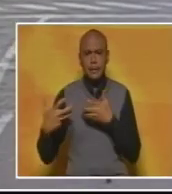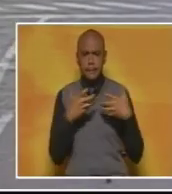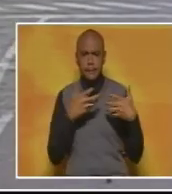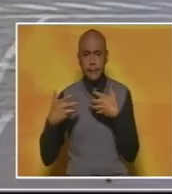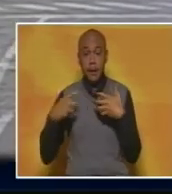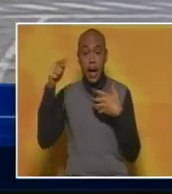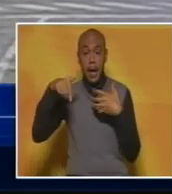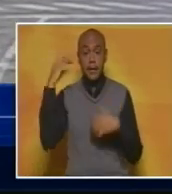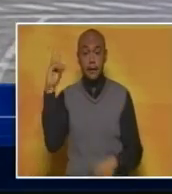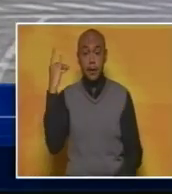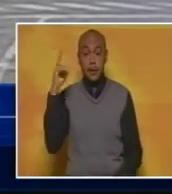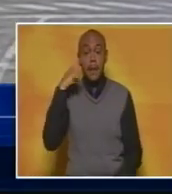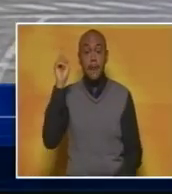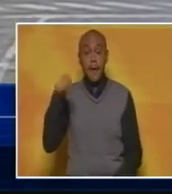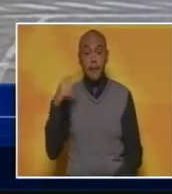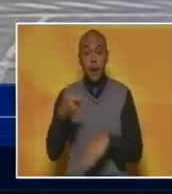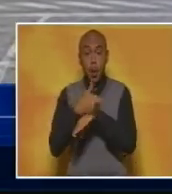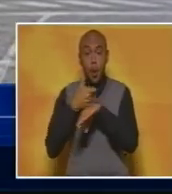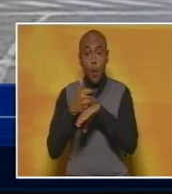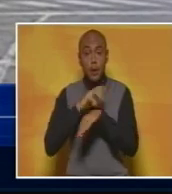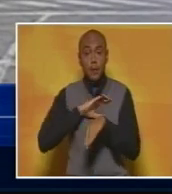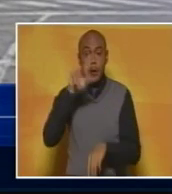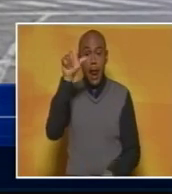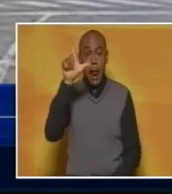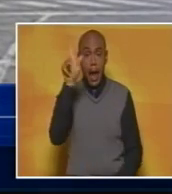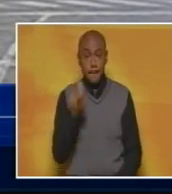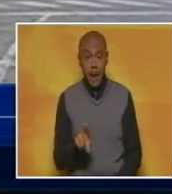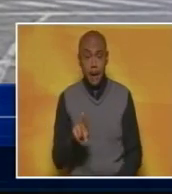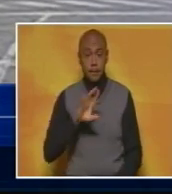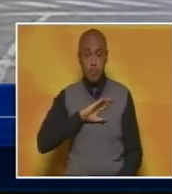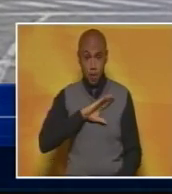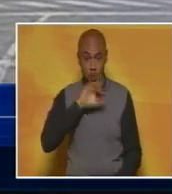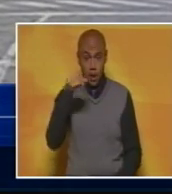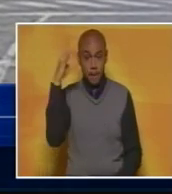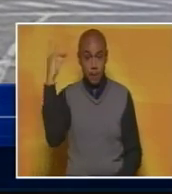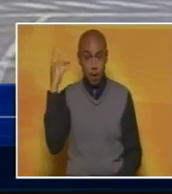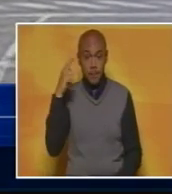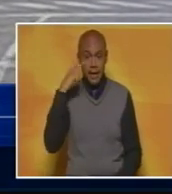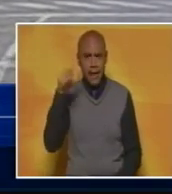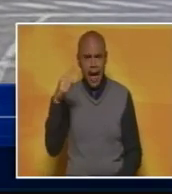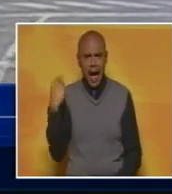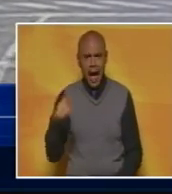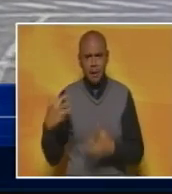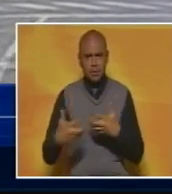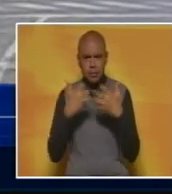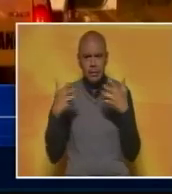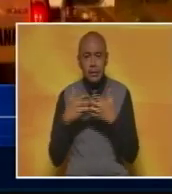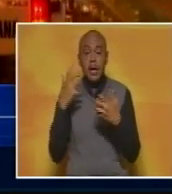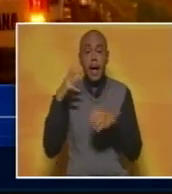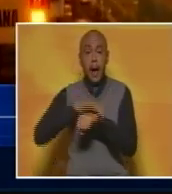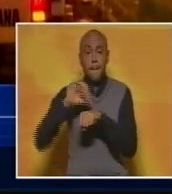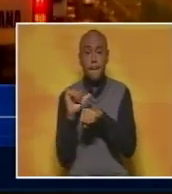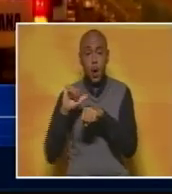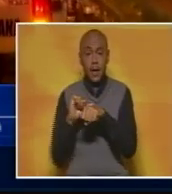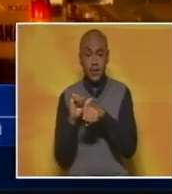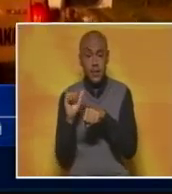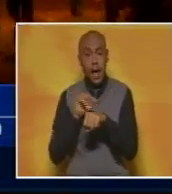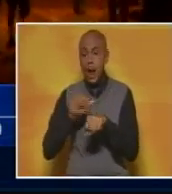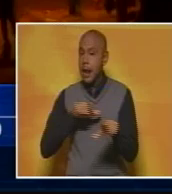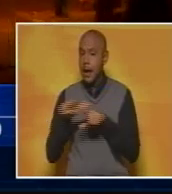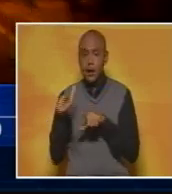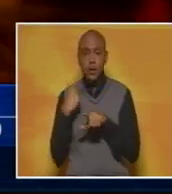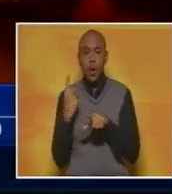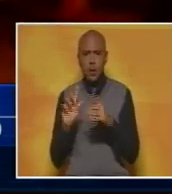dando en nuestro país, en la sede de gobierno, en el departamento de La Paz, hay barrios conflictivos, ya ha llegado la policía y ha realizado el uso de